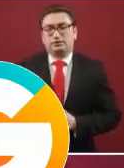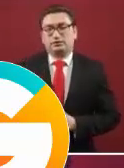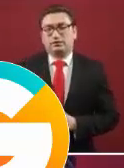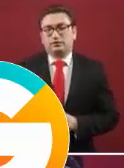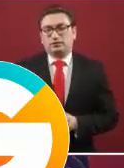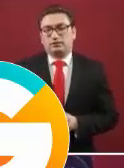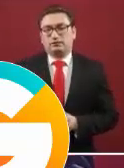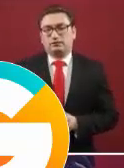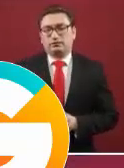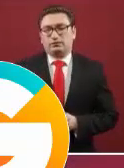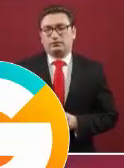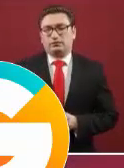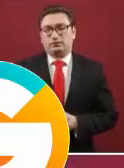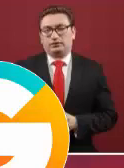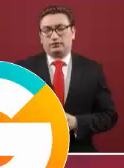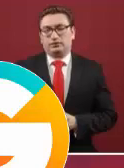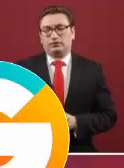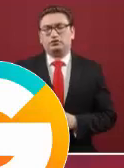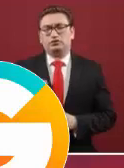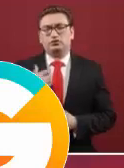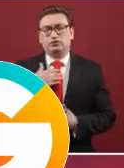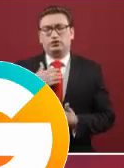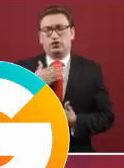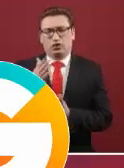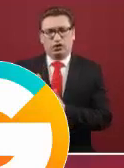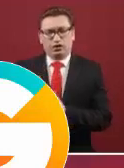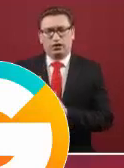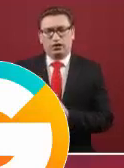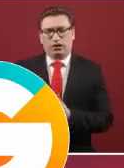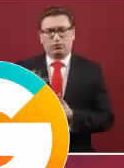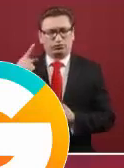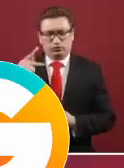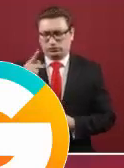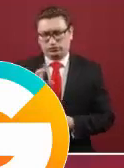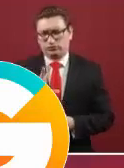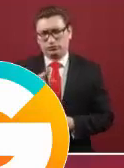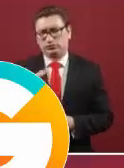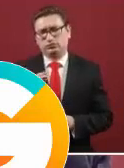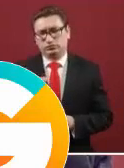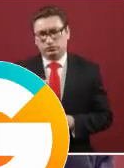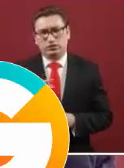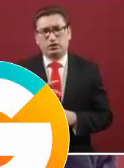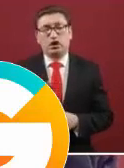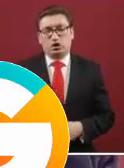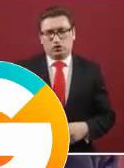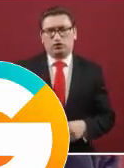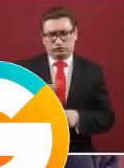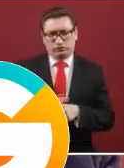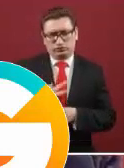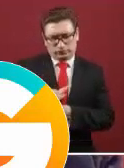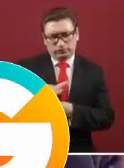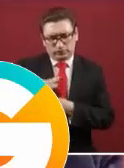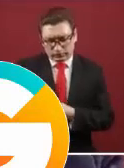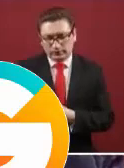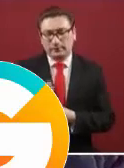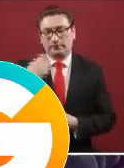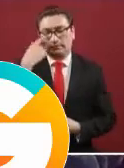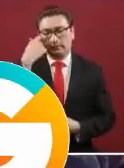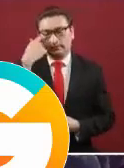No voy a estar en Puebla. Me invitó el ciudadano gobernador,